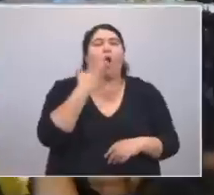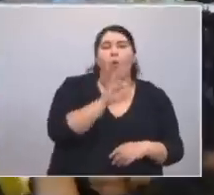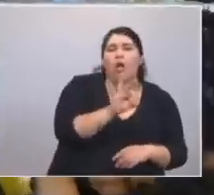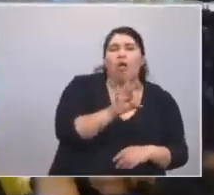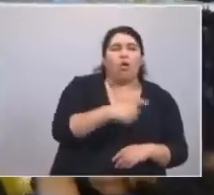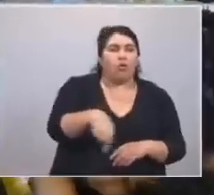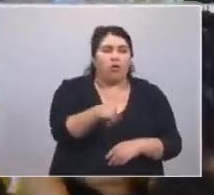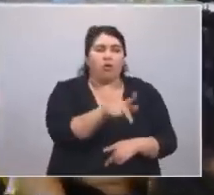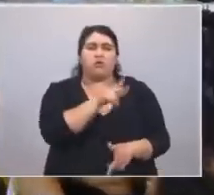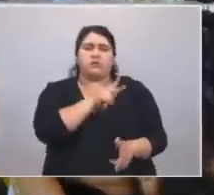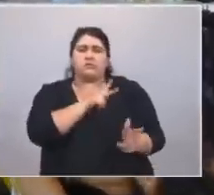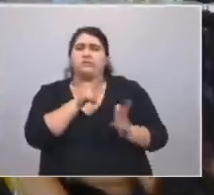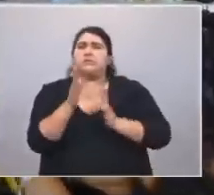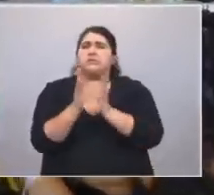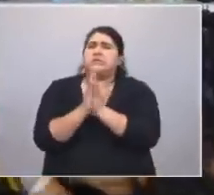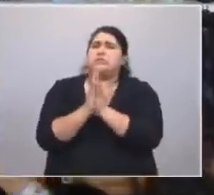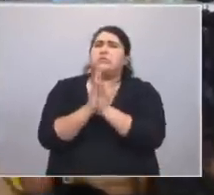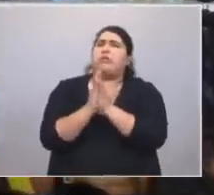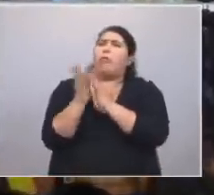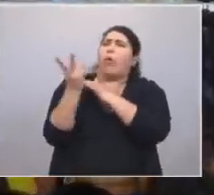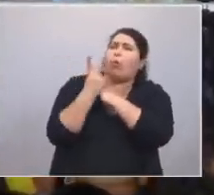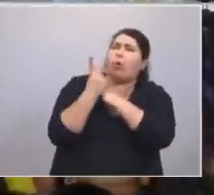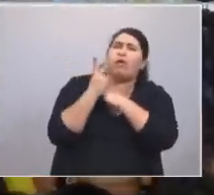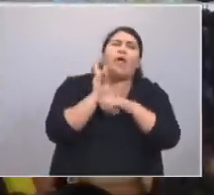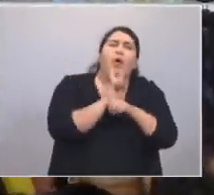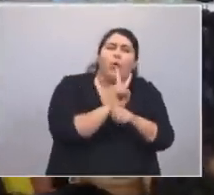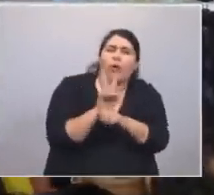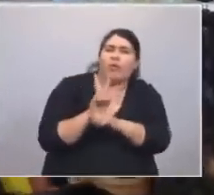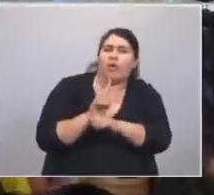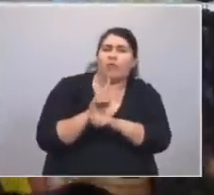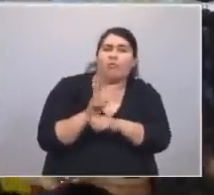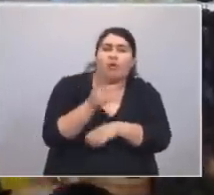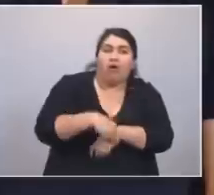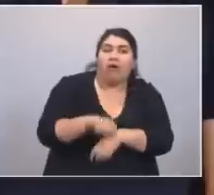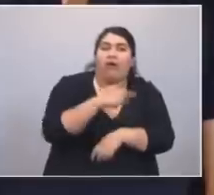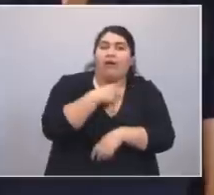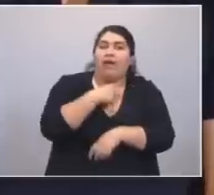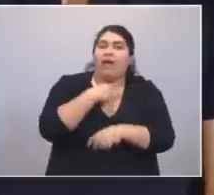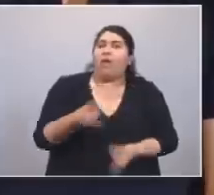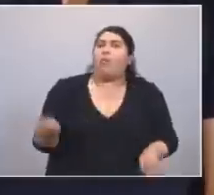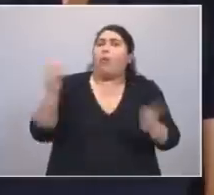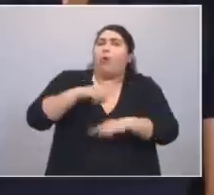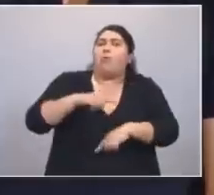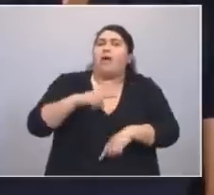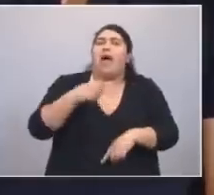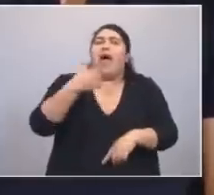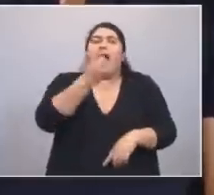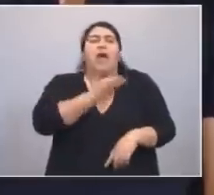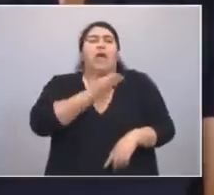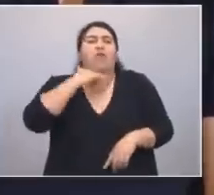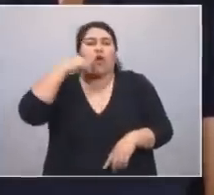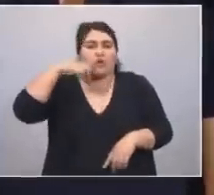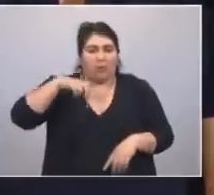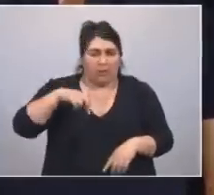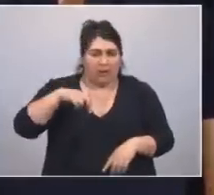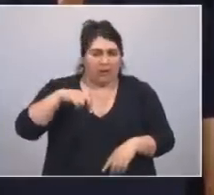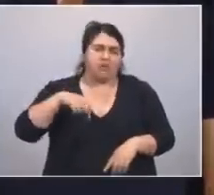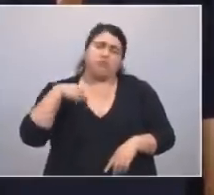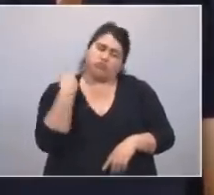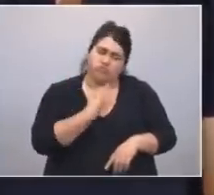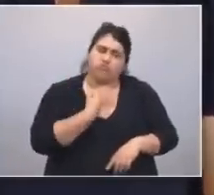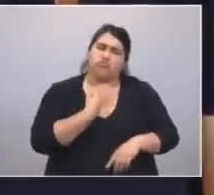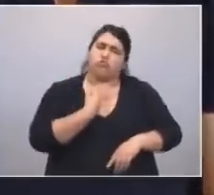decían, cuídennos a los jubilados, quieren volver las AFJP. vamos a